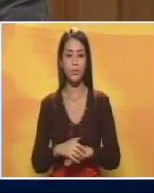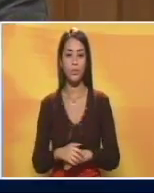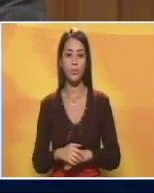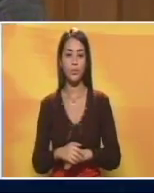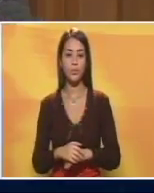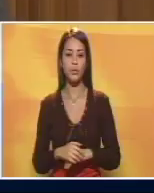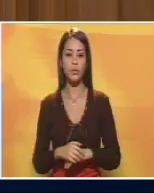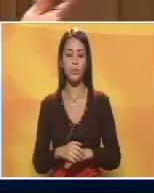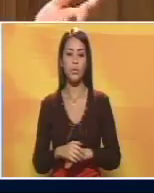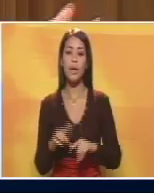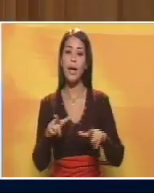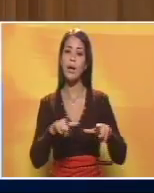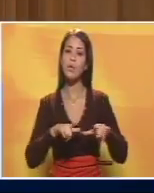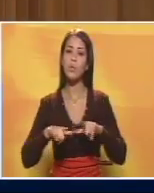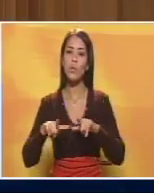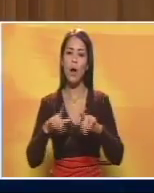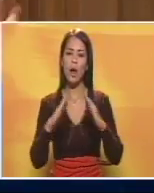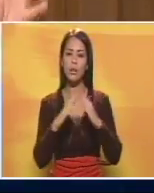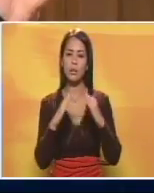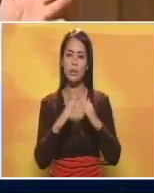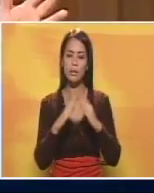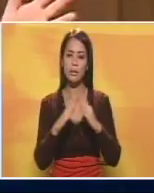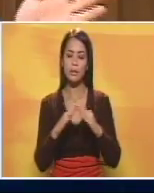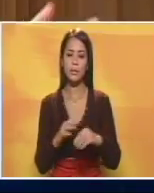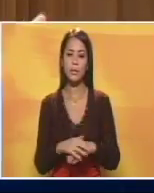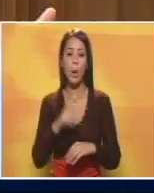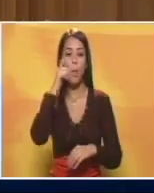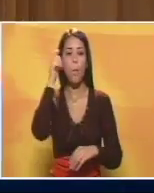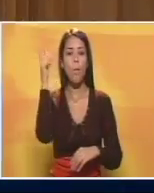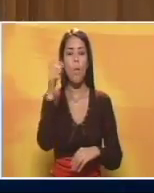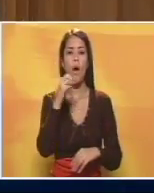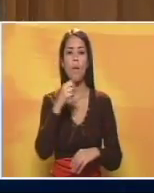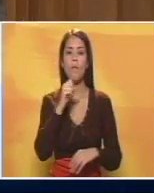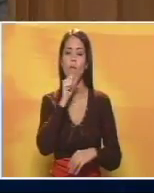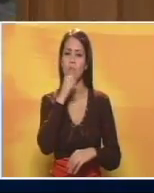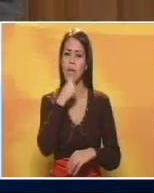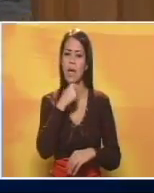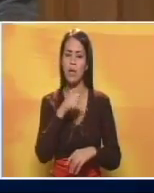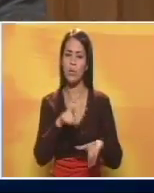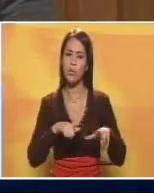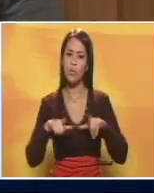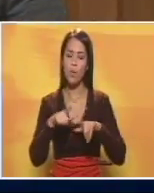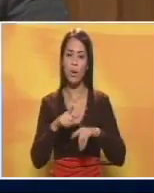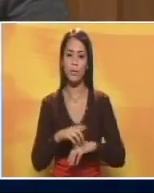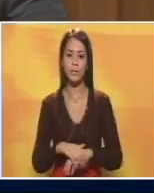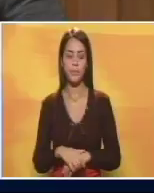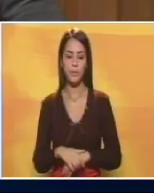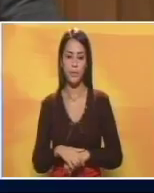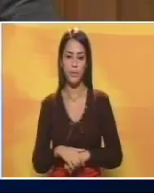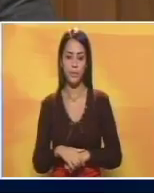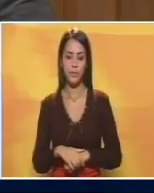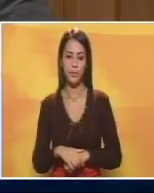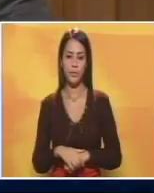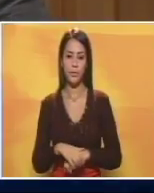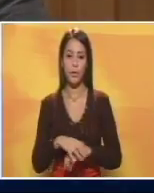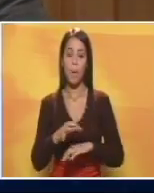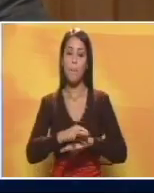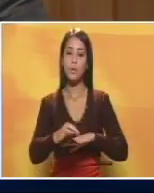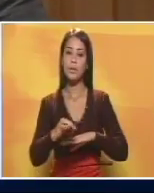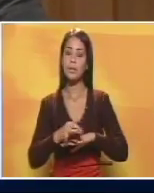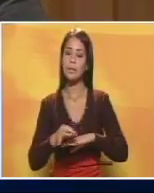el conjunto residencial Pueblo Viejo, que queda en la urbanización, que queda en el